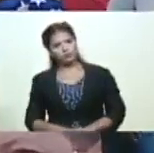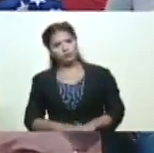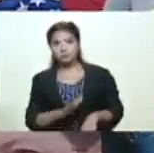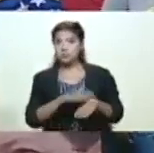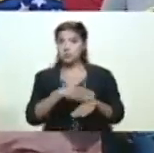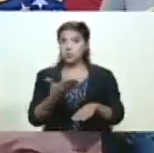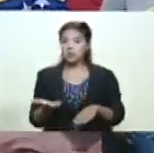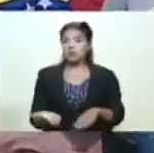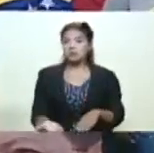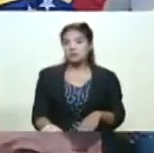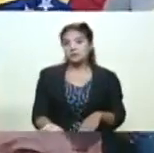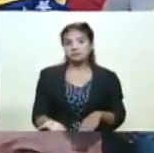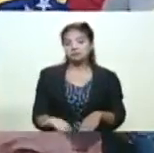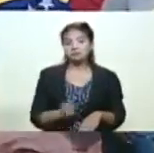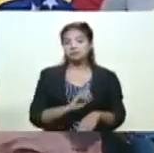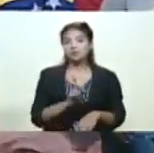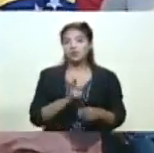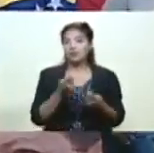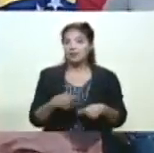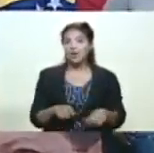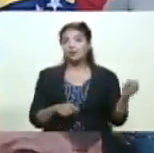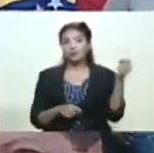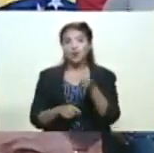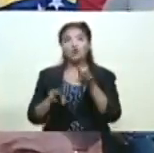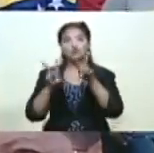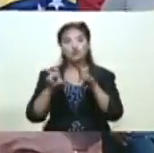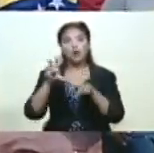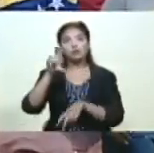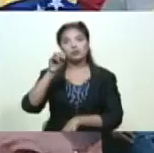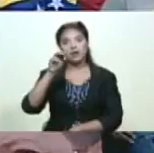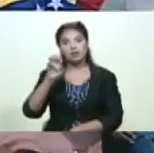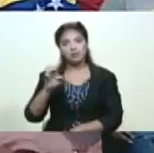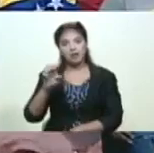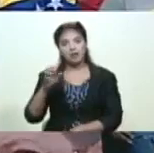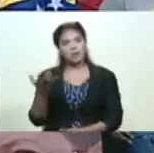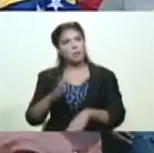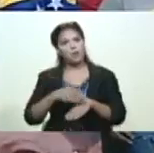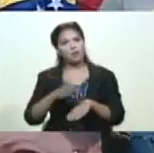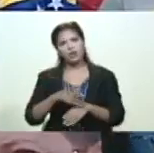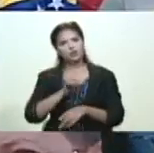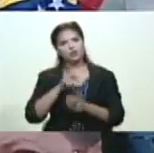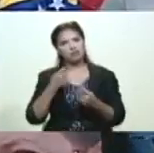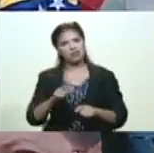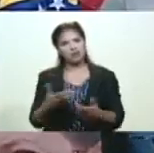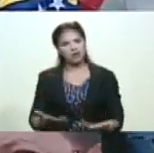qué no intentaron nombrar un nuevo Consejo Nacional Electoral?